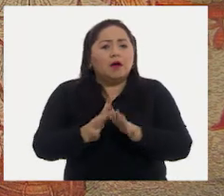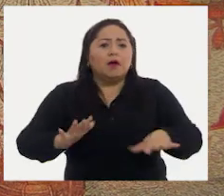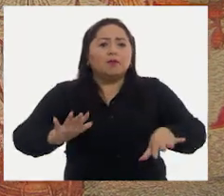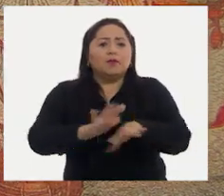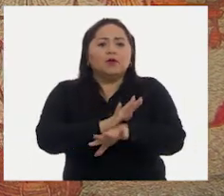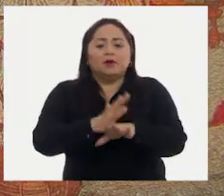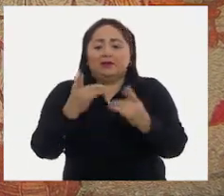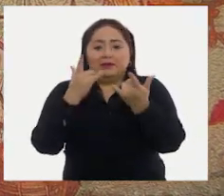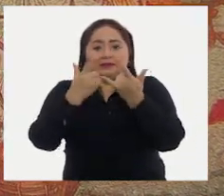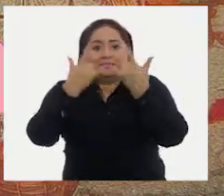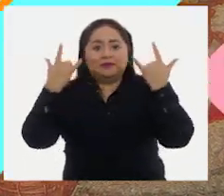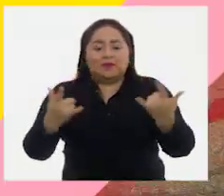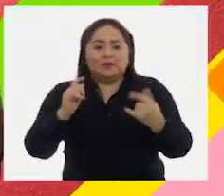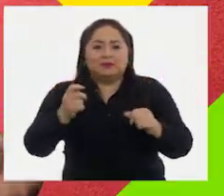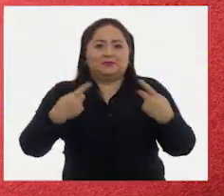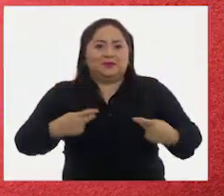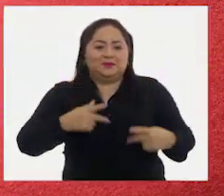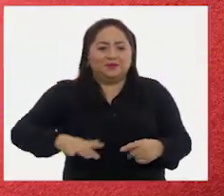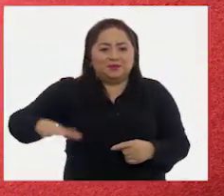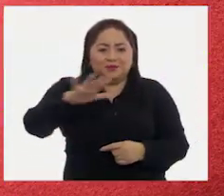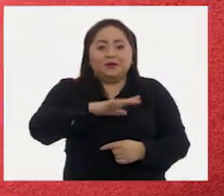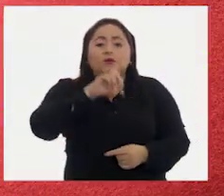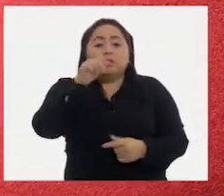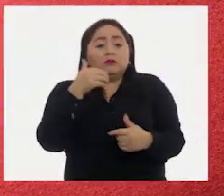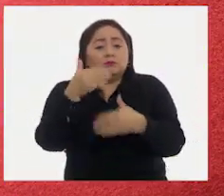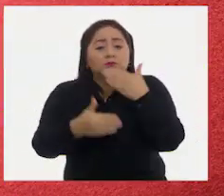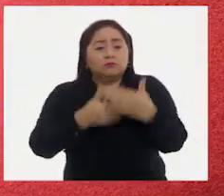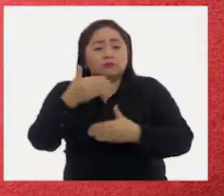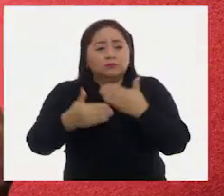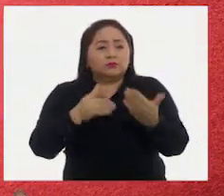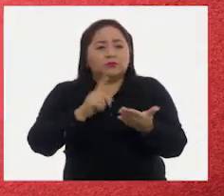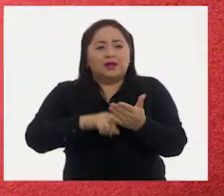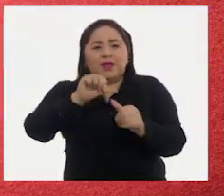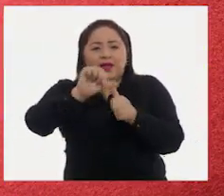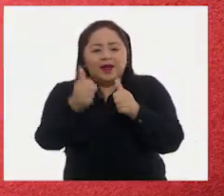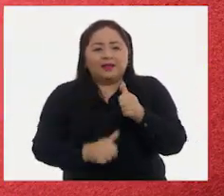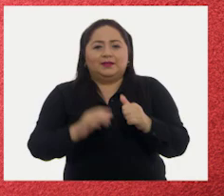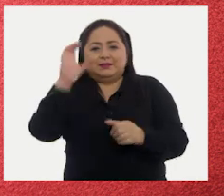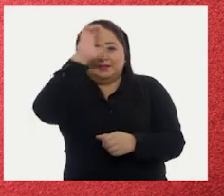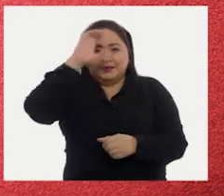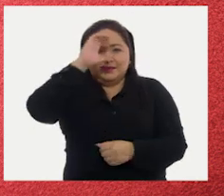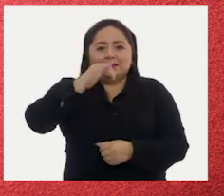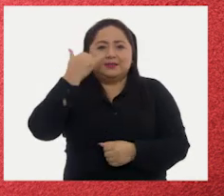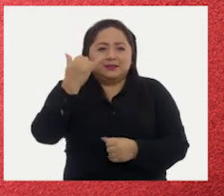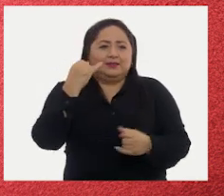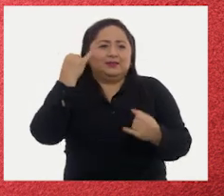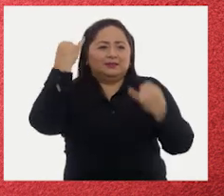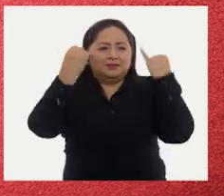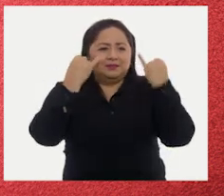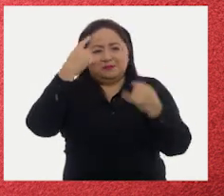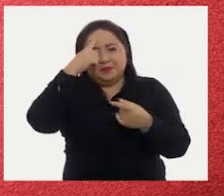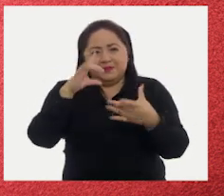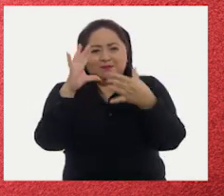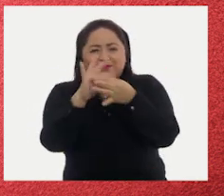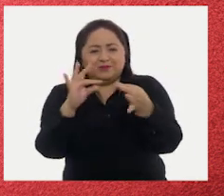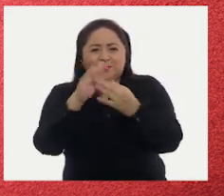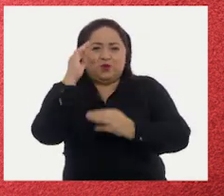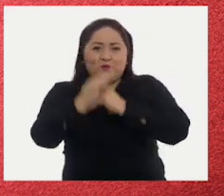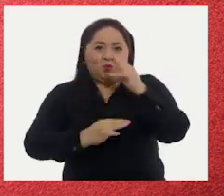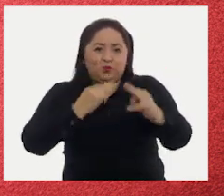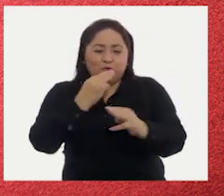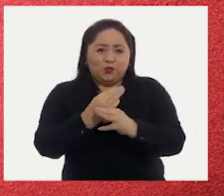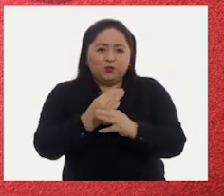siempre la historia de la humanidad. Los avances en el arte, la ciencia y las ideas que se generaron para explicar el